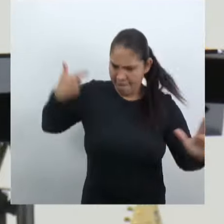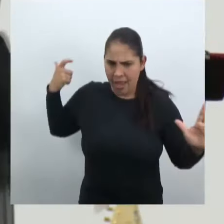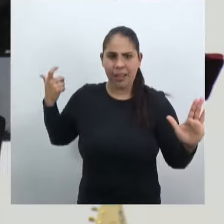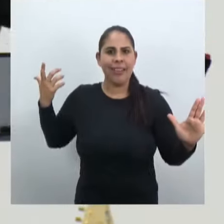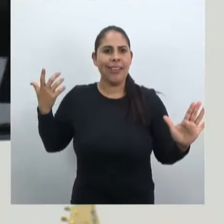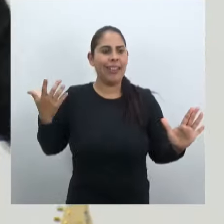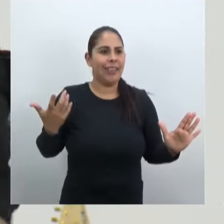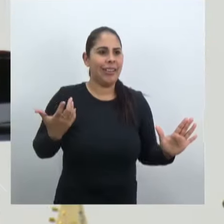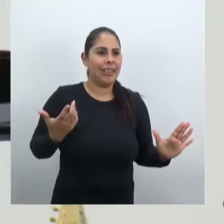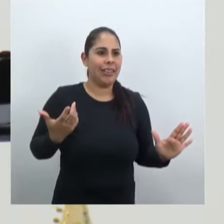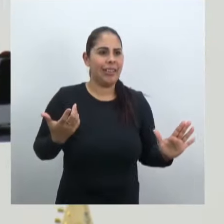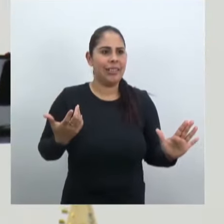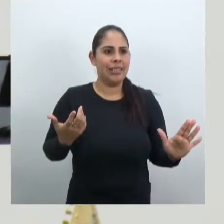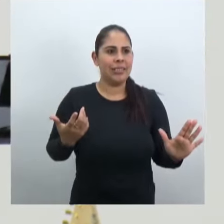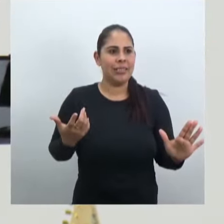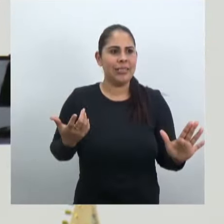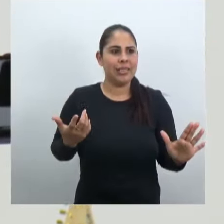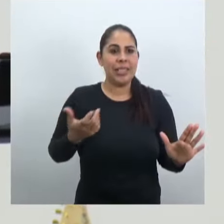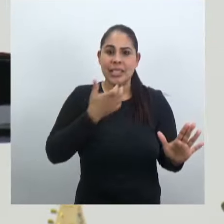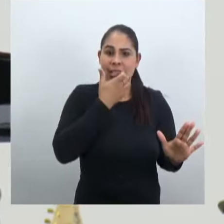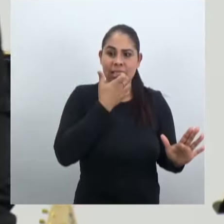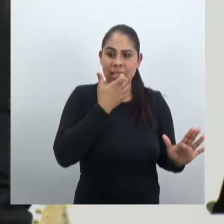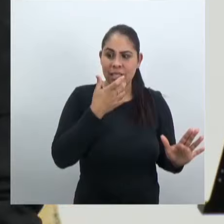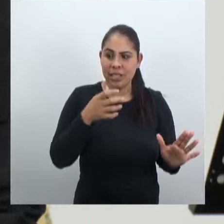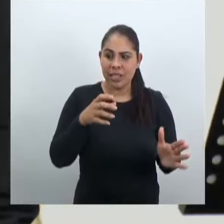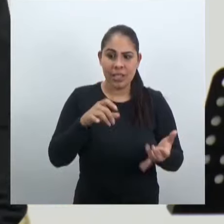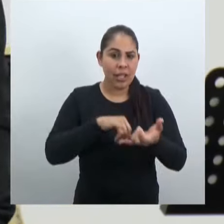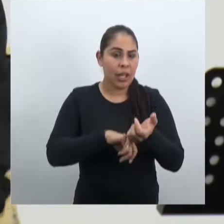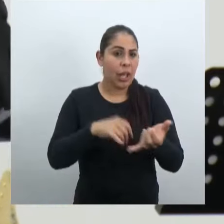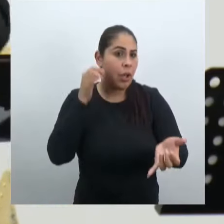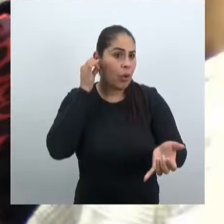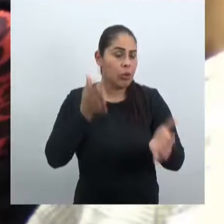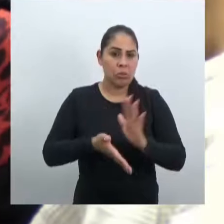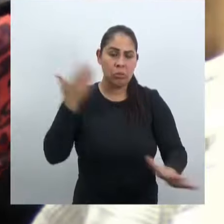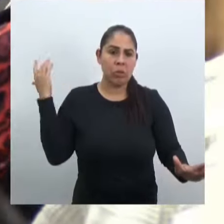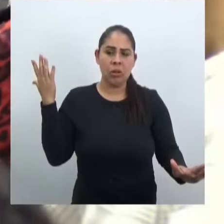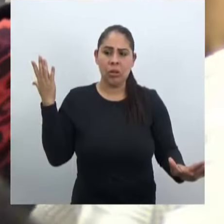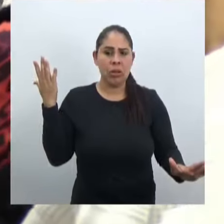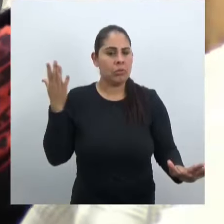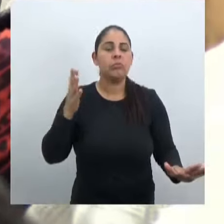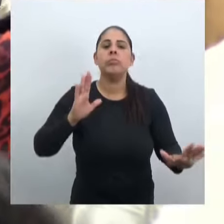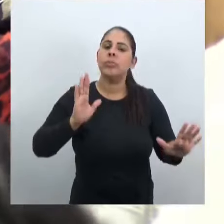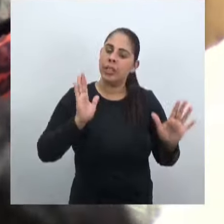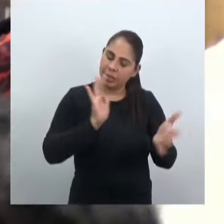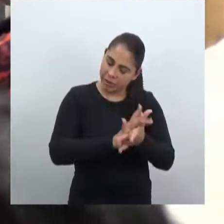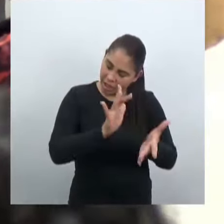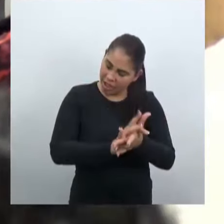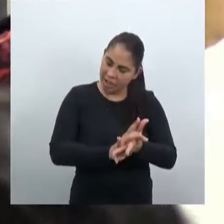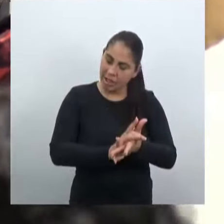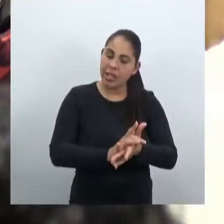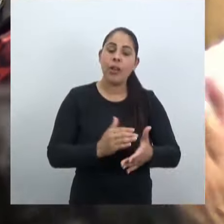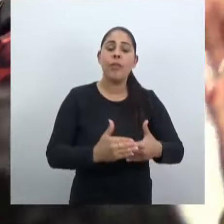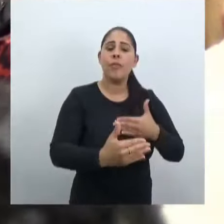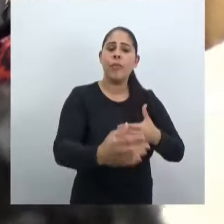Si se va una... porque no quiso estar contigo, quiero decirte que algo mejor viene. Algo mejor viene. ¿Has